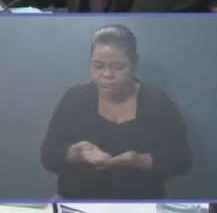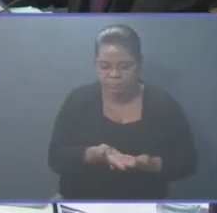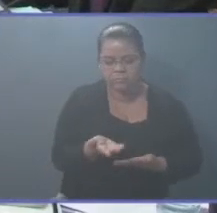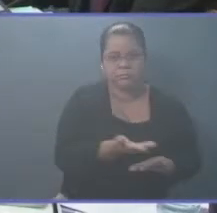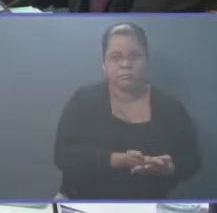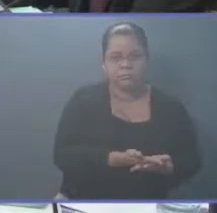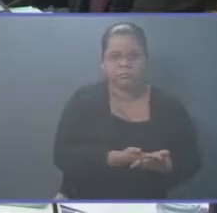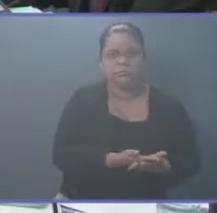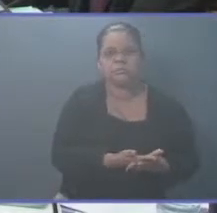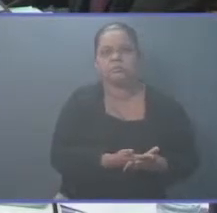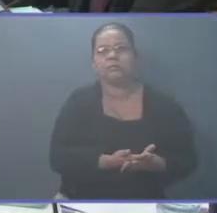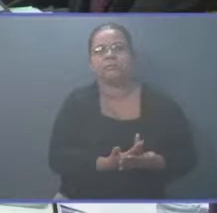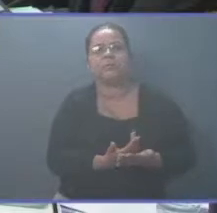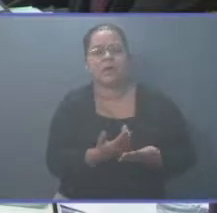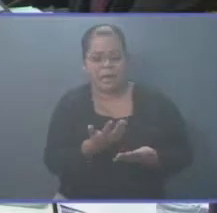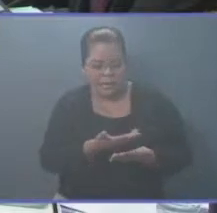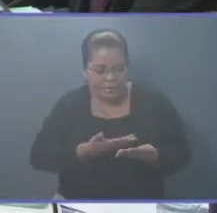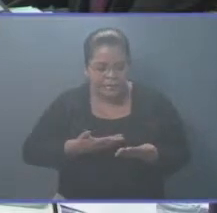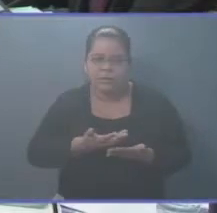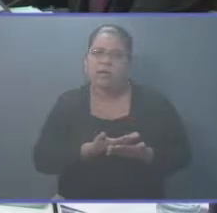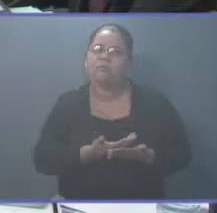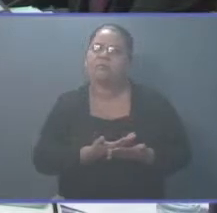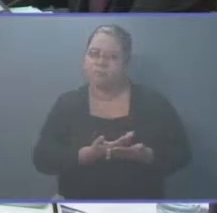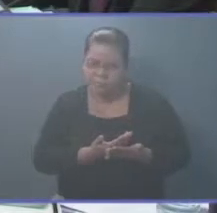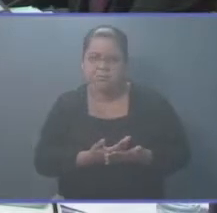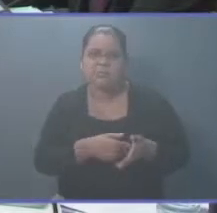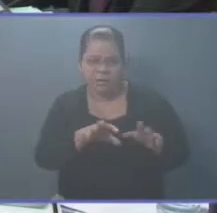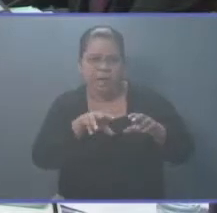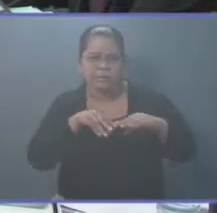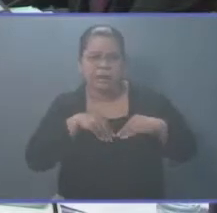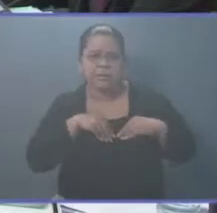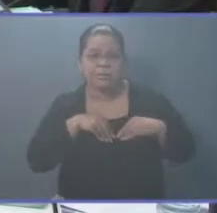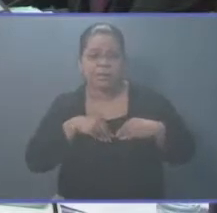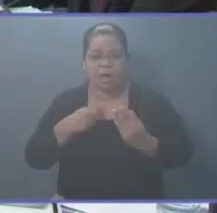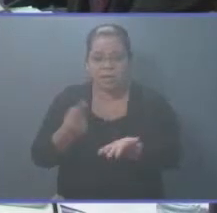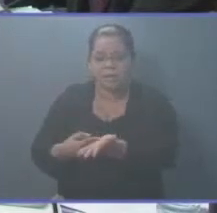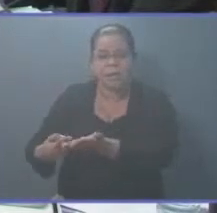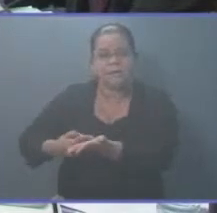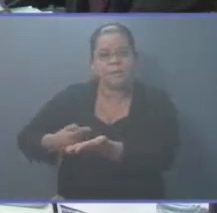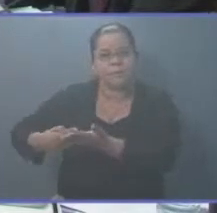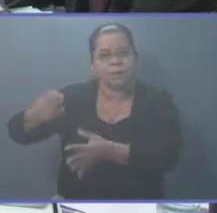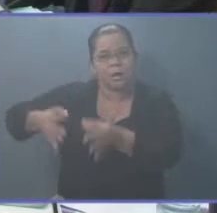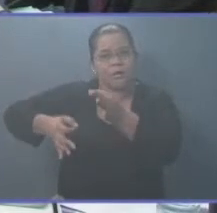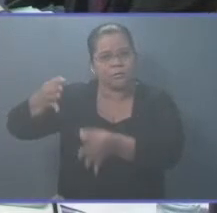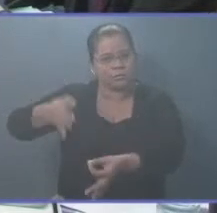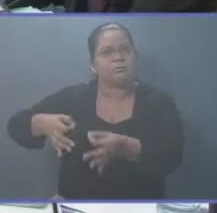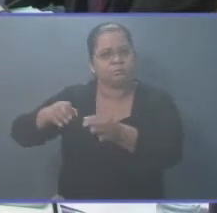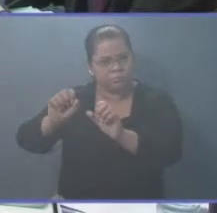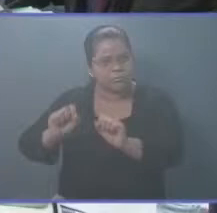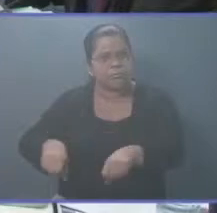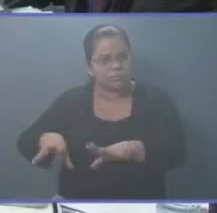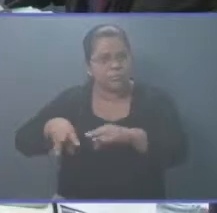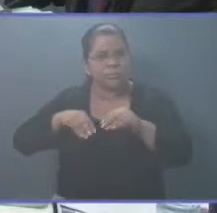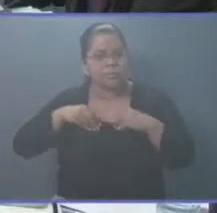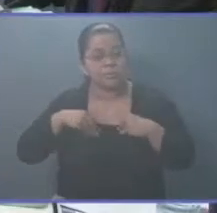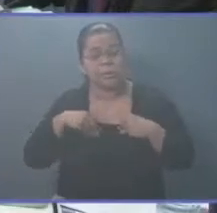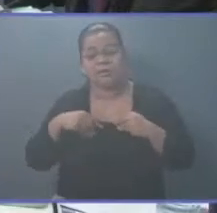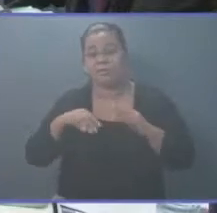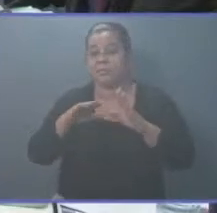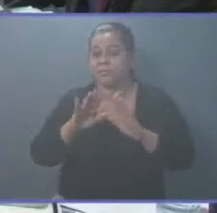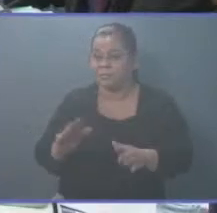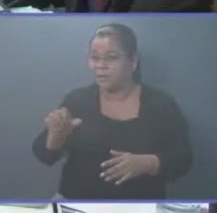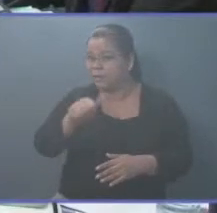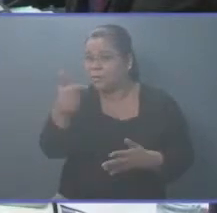pues sí es admitida en nuestros tribunales, la regula nuestra normativa. Hay otras disposiciones,